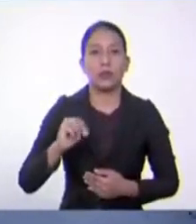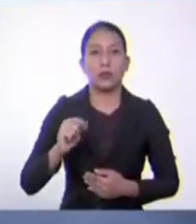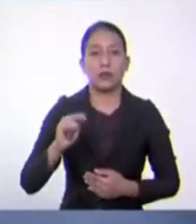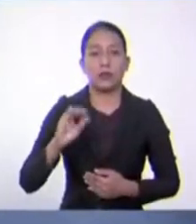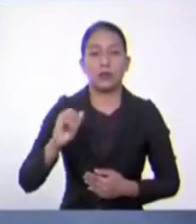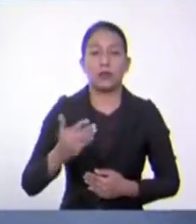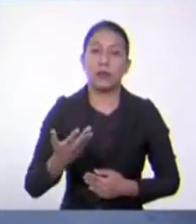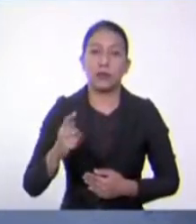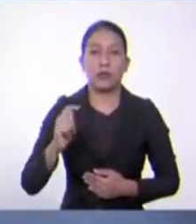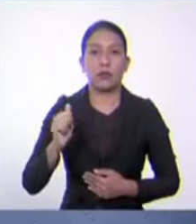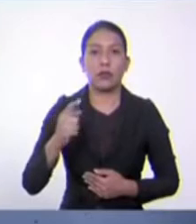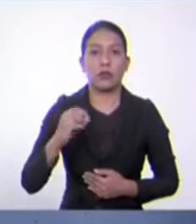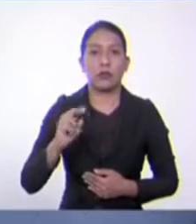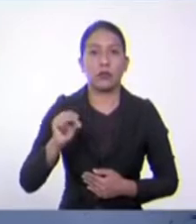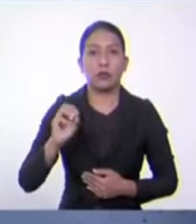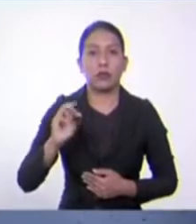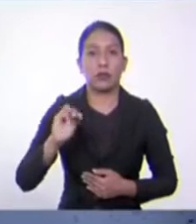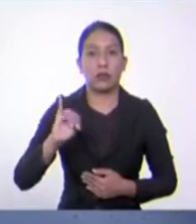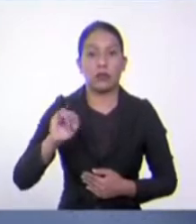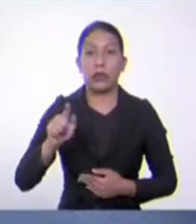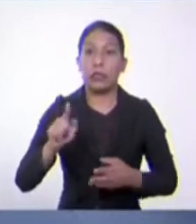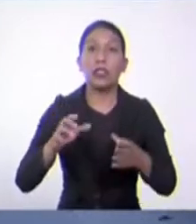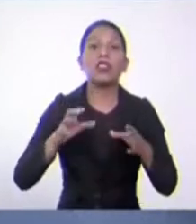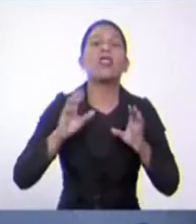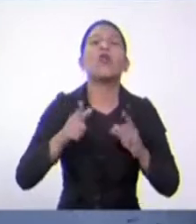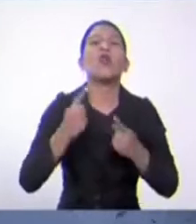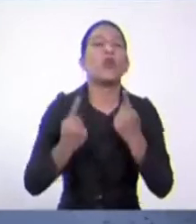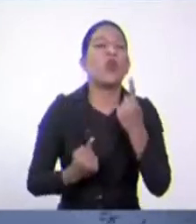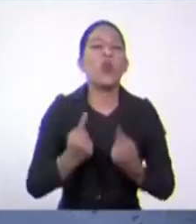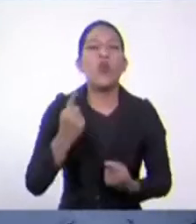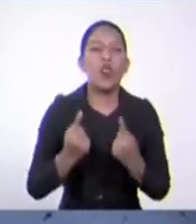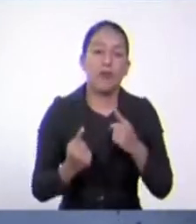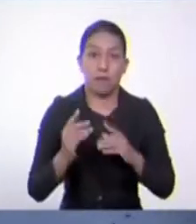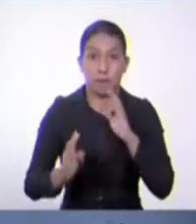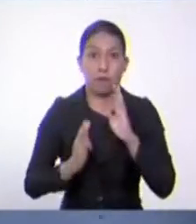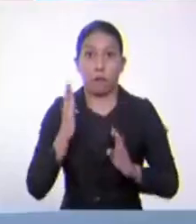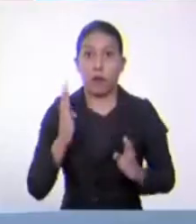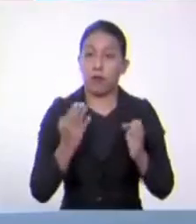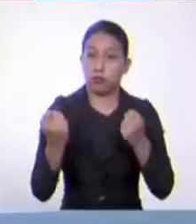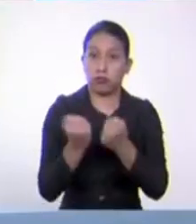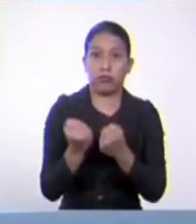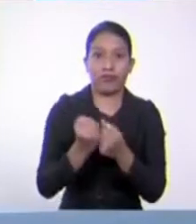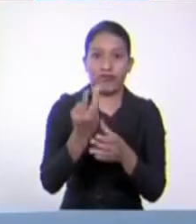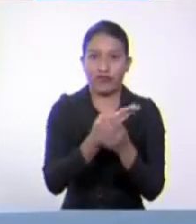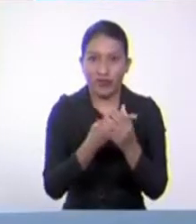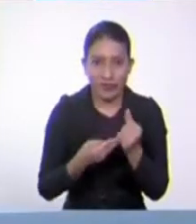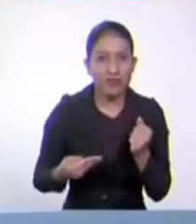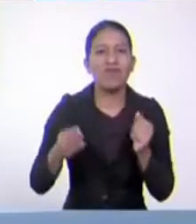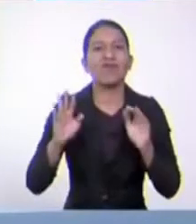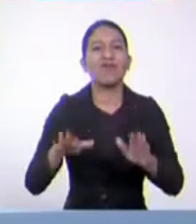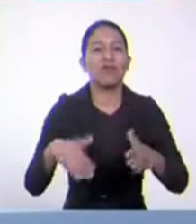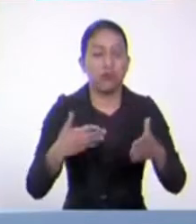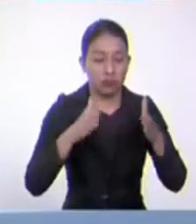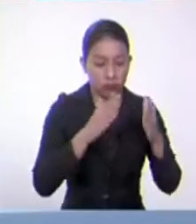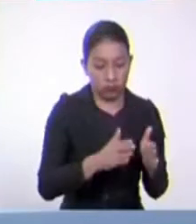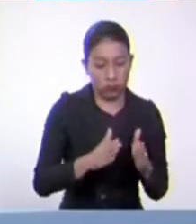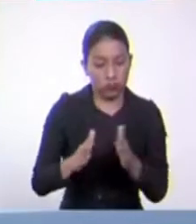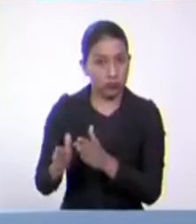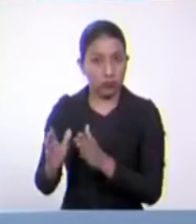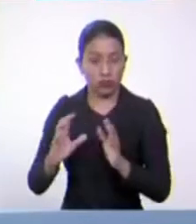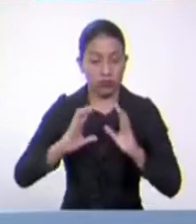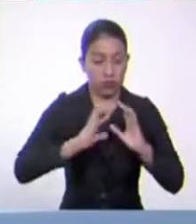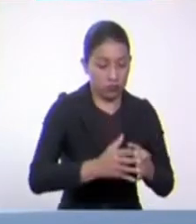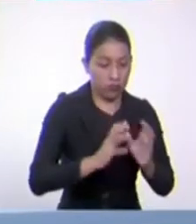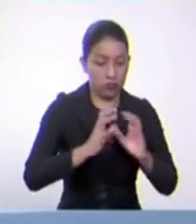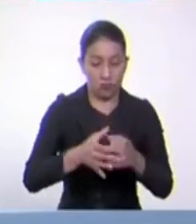dos ciencias de las cuales la biología se auxilia para poder organizar, clasificar y categorizar a los